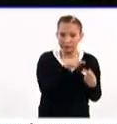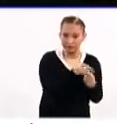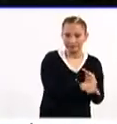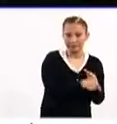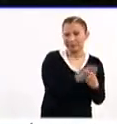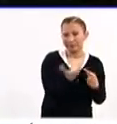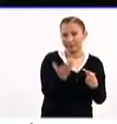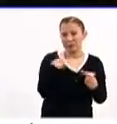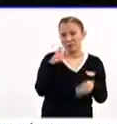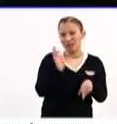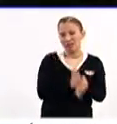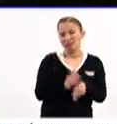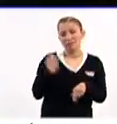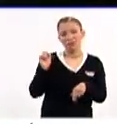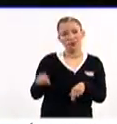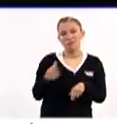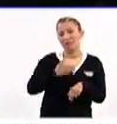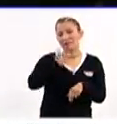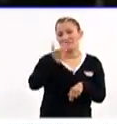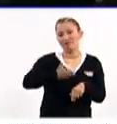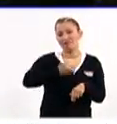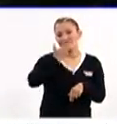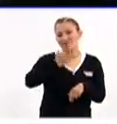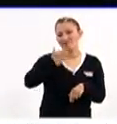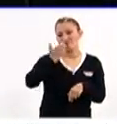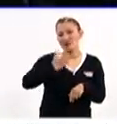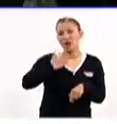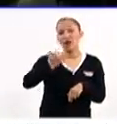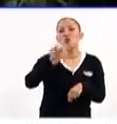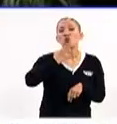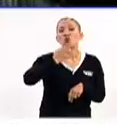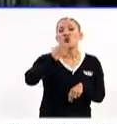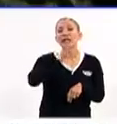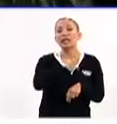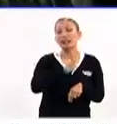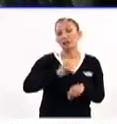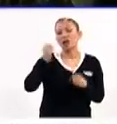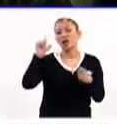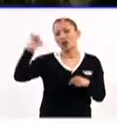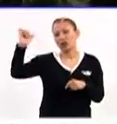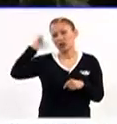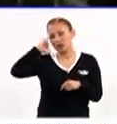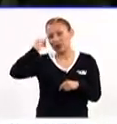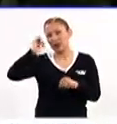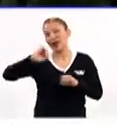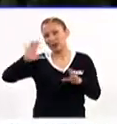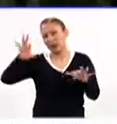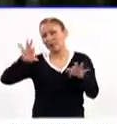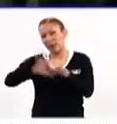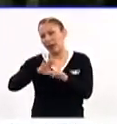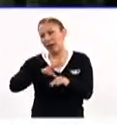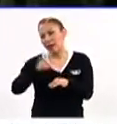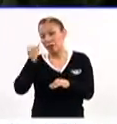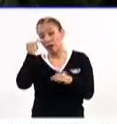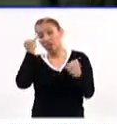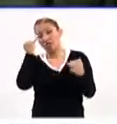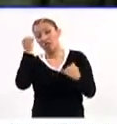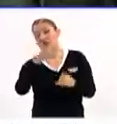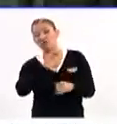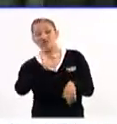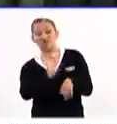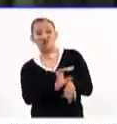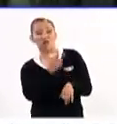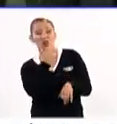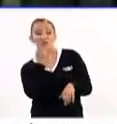el machismo propio de la cultura judeocristiana y también de algunas culturas indígenas, desde luego. Hay una visión muy machista de